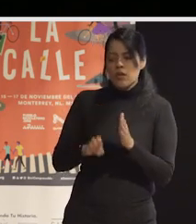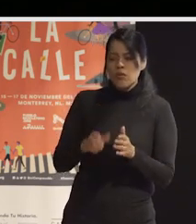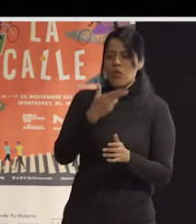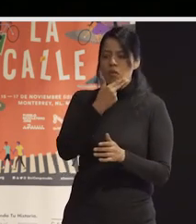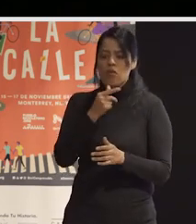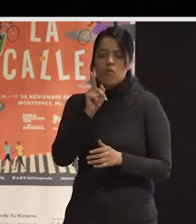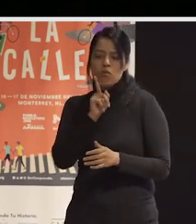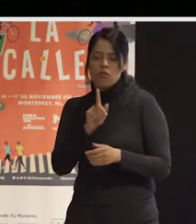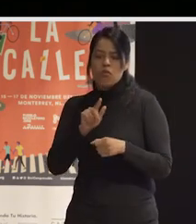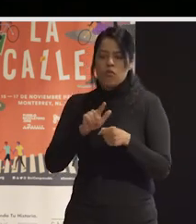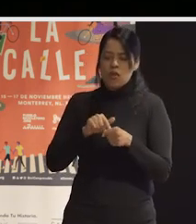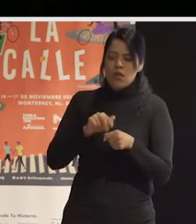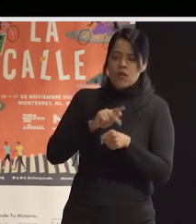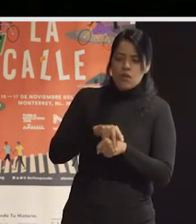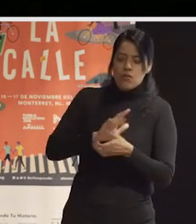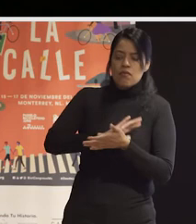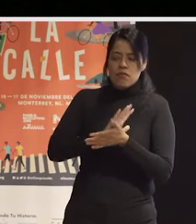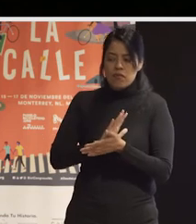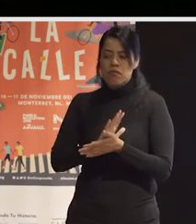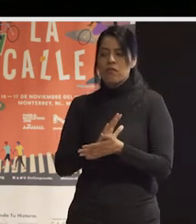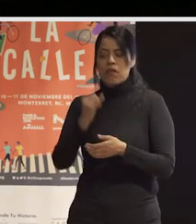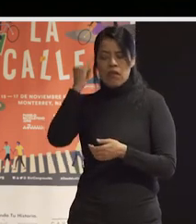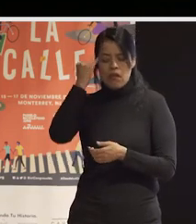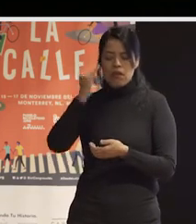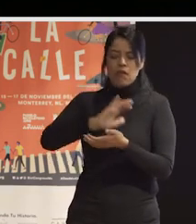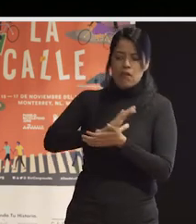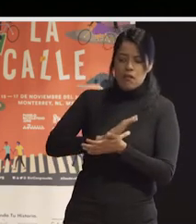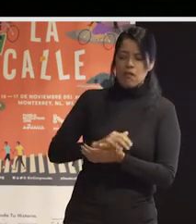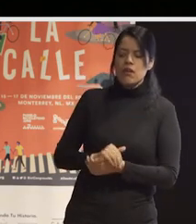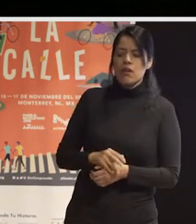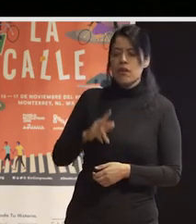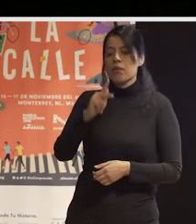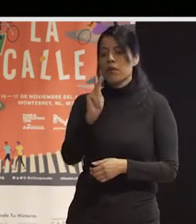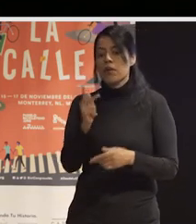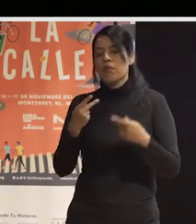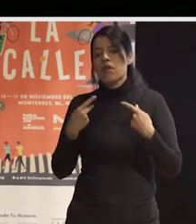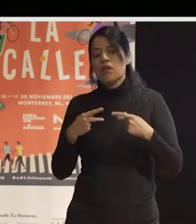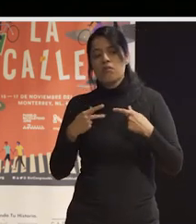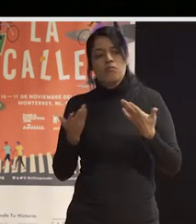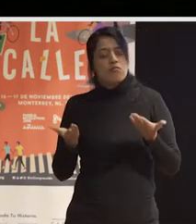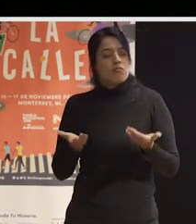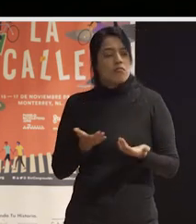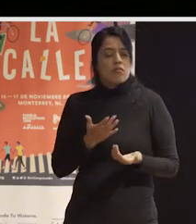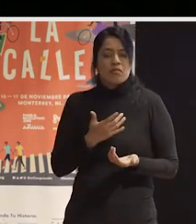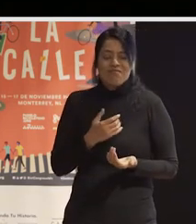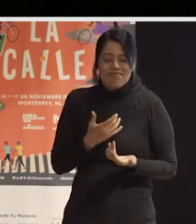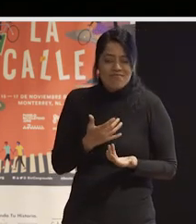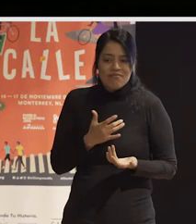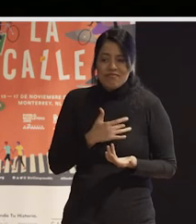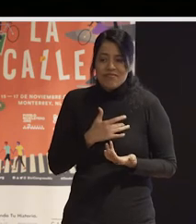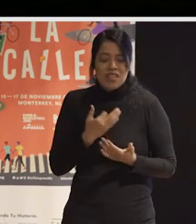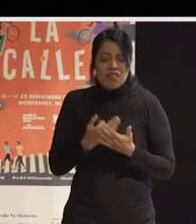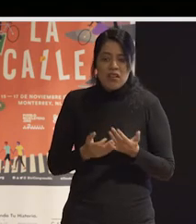luchas contra el fascismo de discriminación de personas indígenas pero para la gente por ahí que no tenga corazón no esto no les